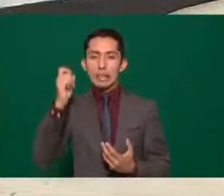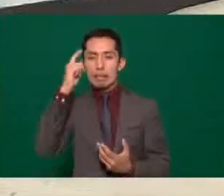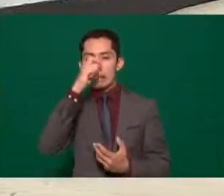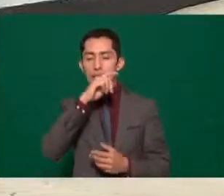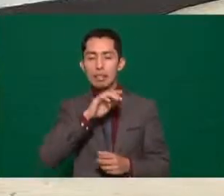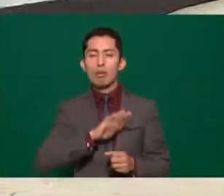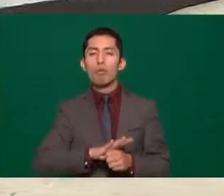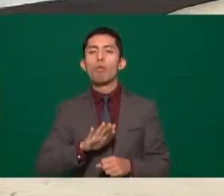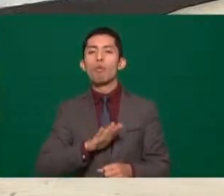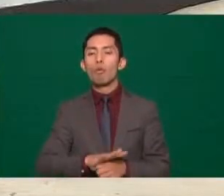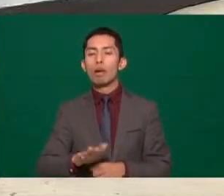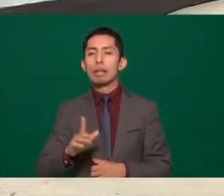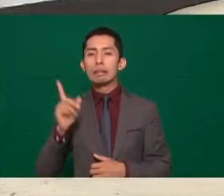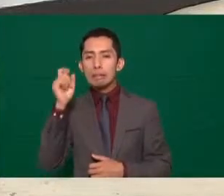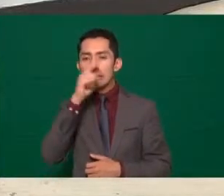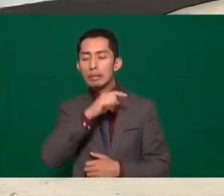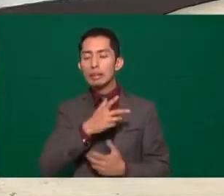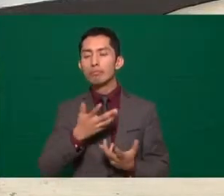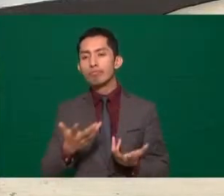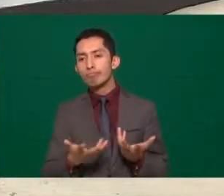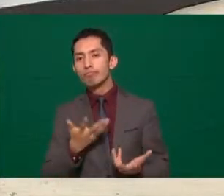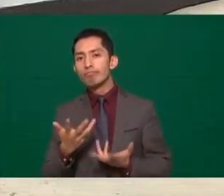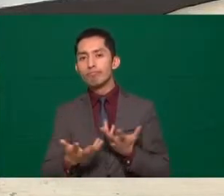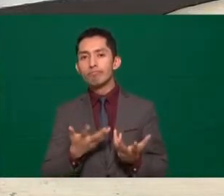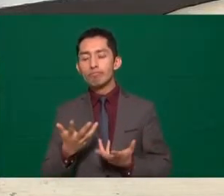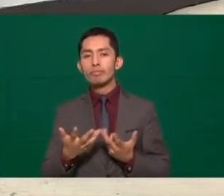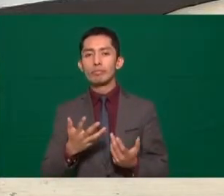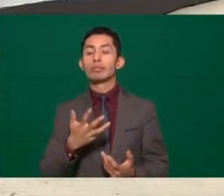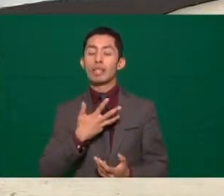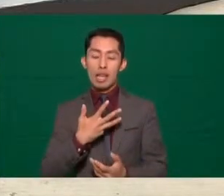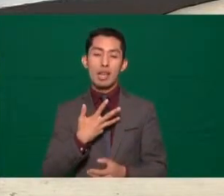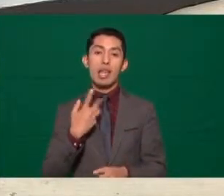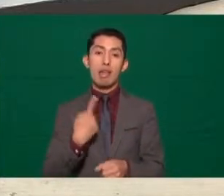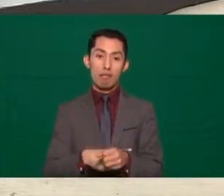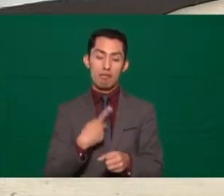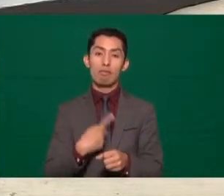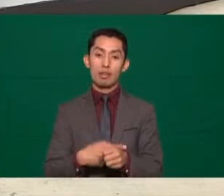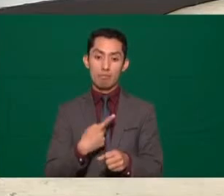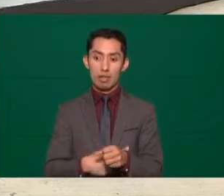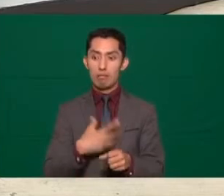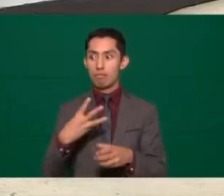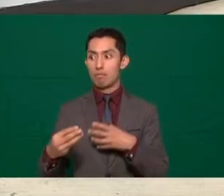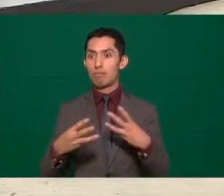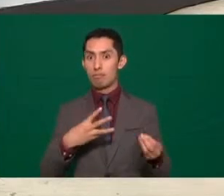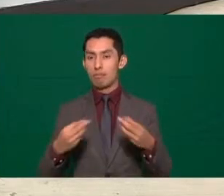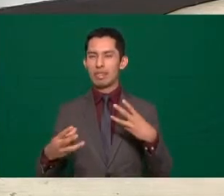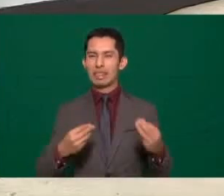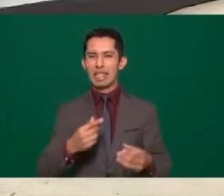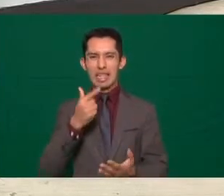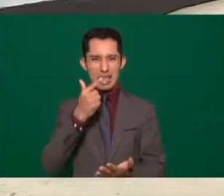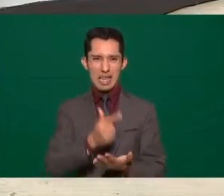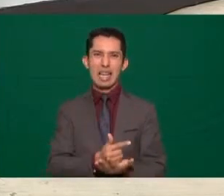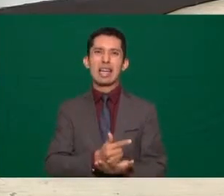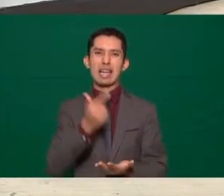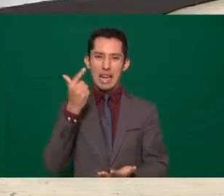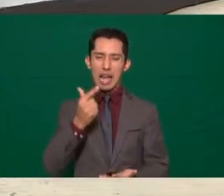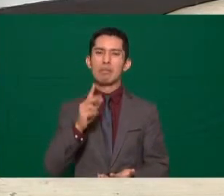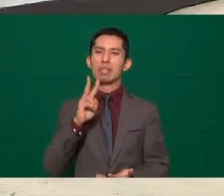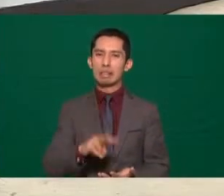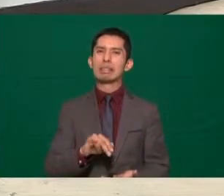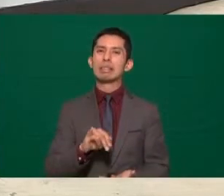que hay muchas enfermedades crónicas. Nos afectó